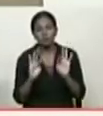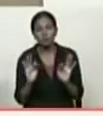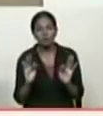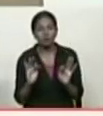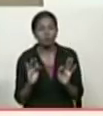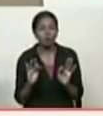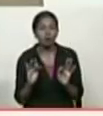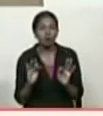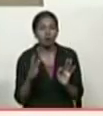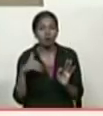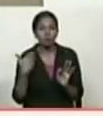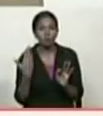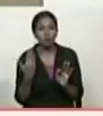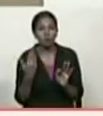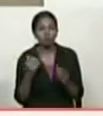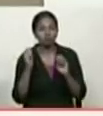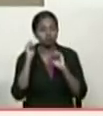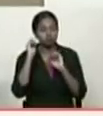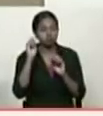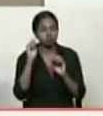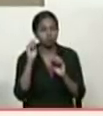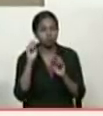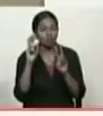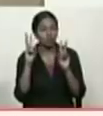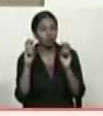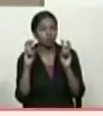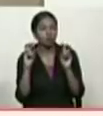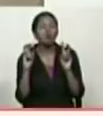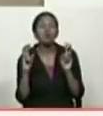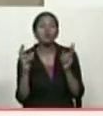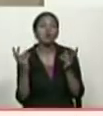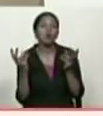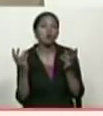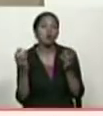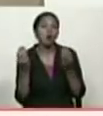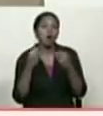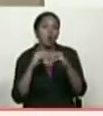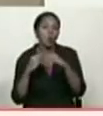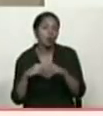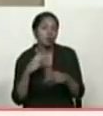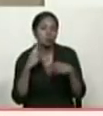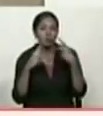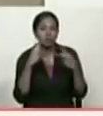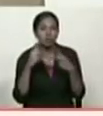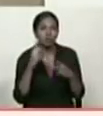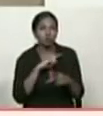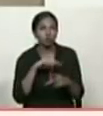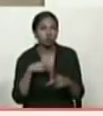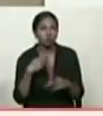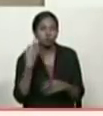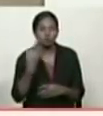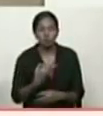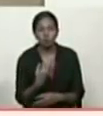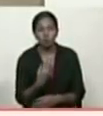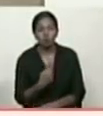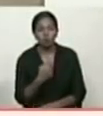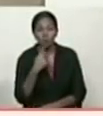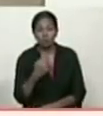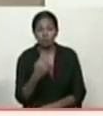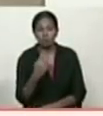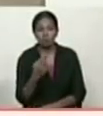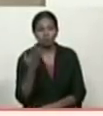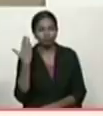concertado para poder alcanzar nuevos acuerdos políticos en Venezuela. Estamos seguros que así será. Como les decía